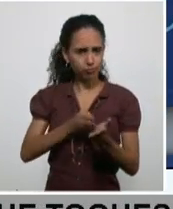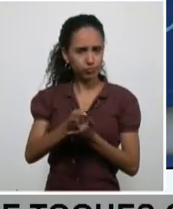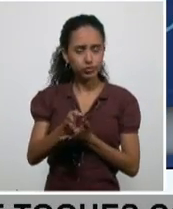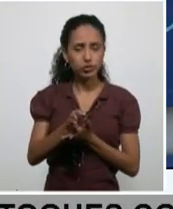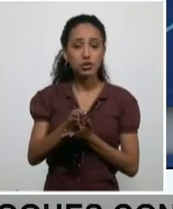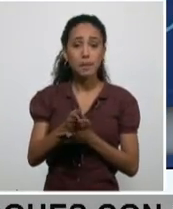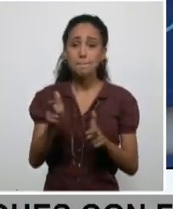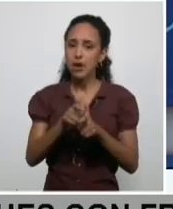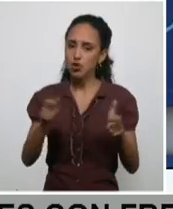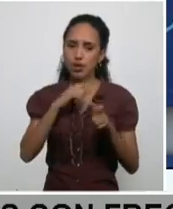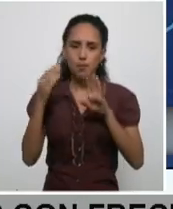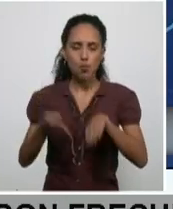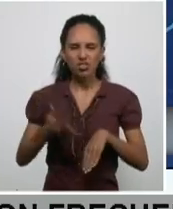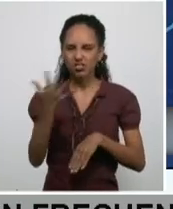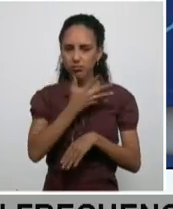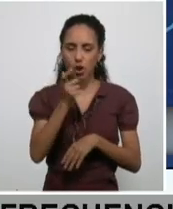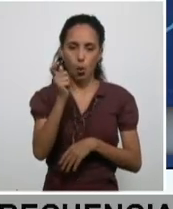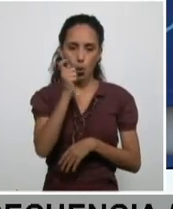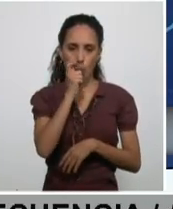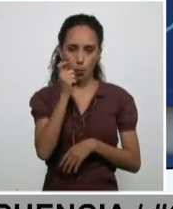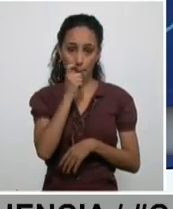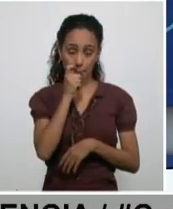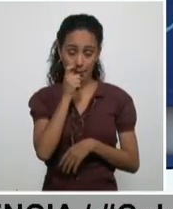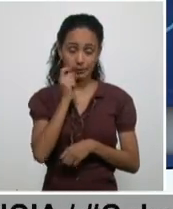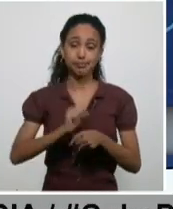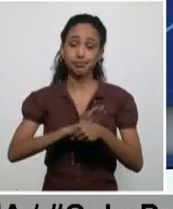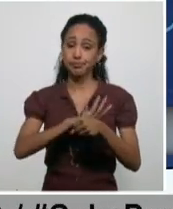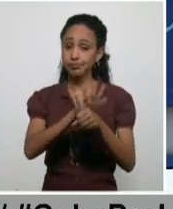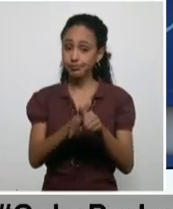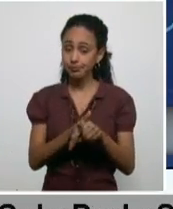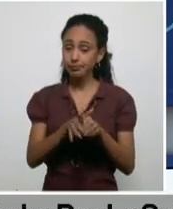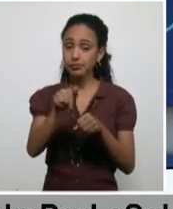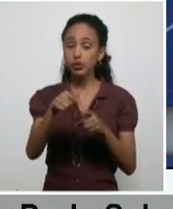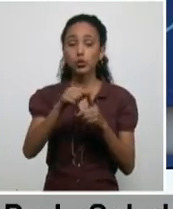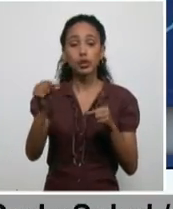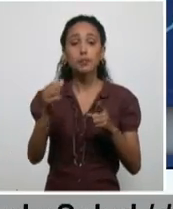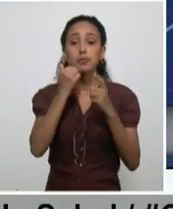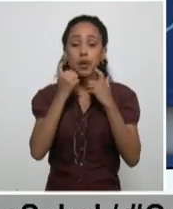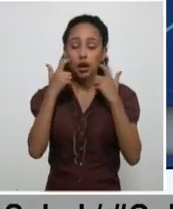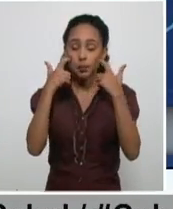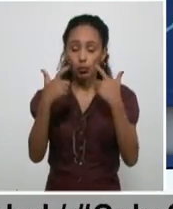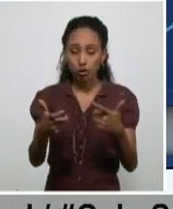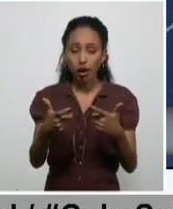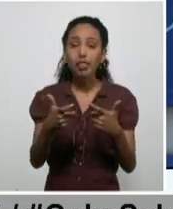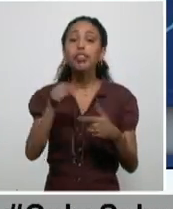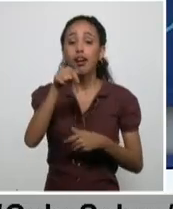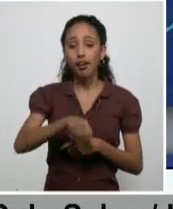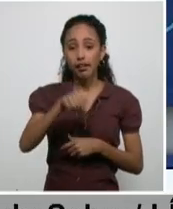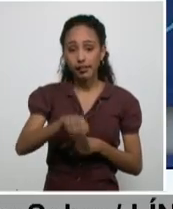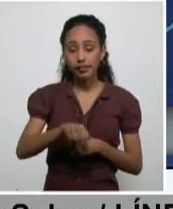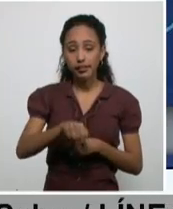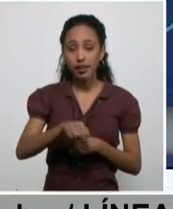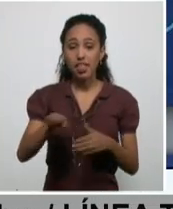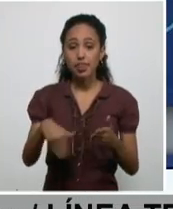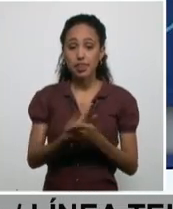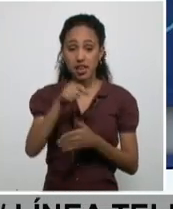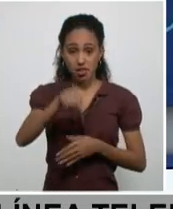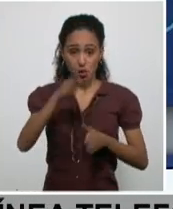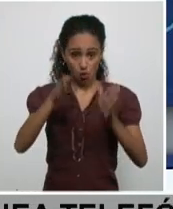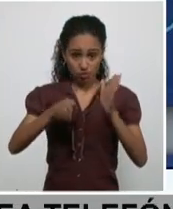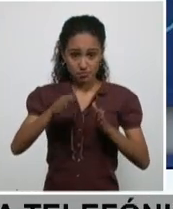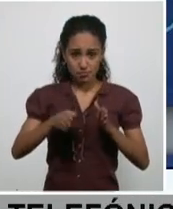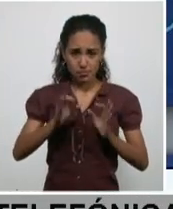sexo masculino en el caso de la COVID-19. Estos son los temas más importantes que han trascendido en esta jornada. Como